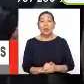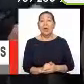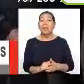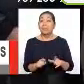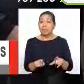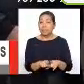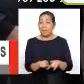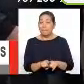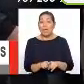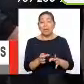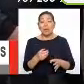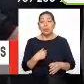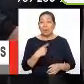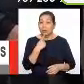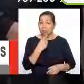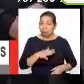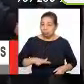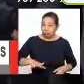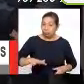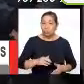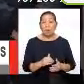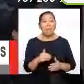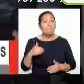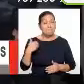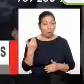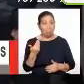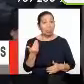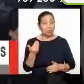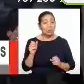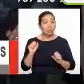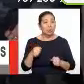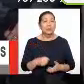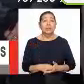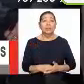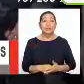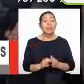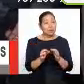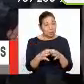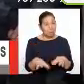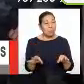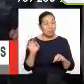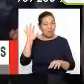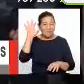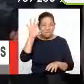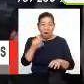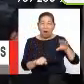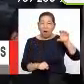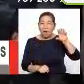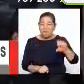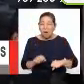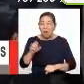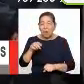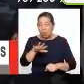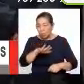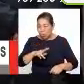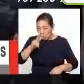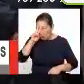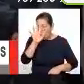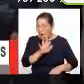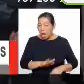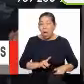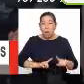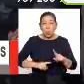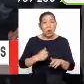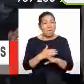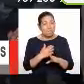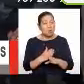también quiero adelantar que pronto tendremos importantes capturas a nivel nacional y de alguna